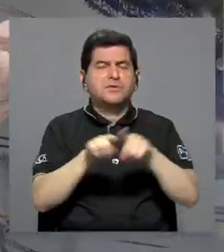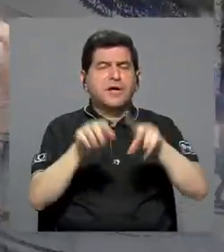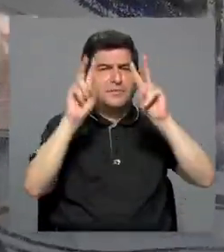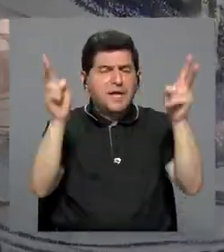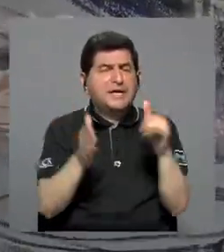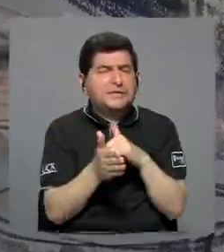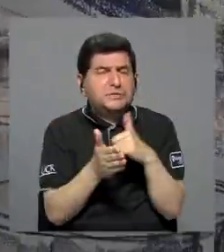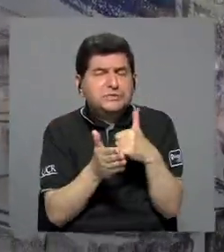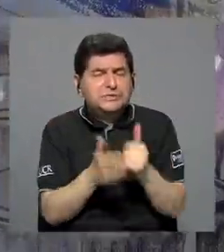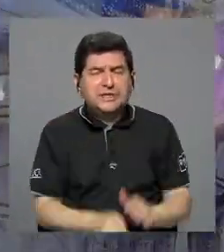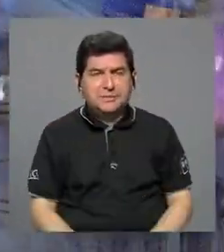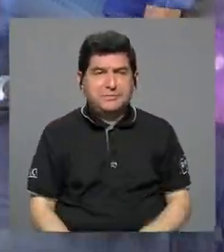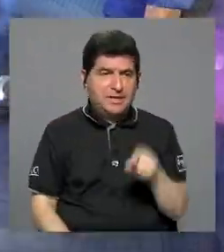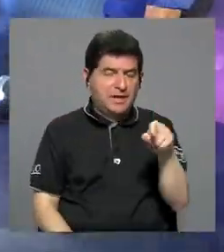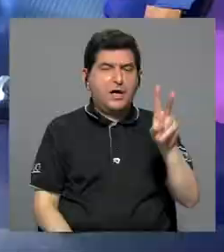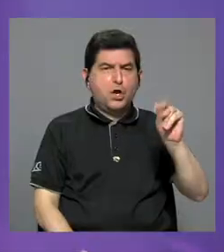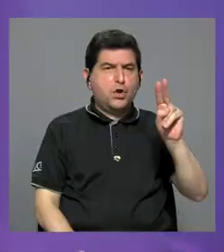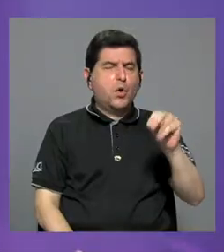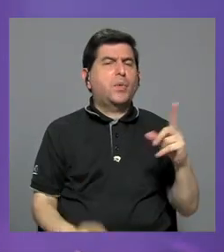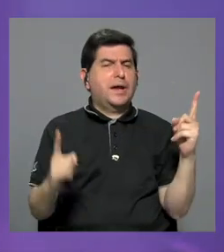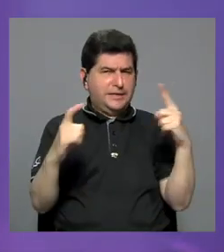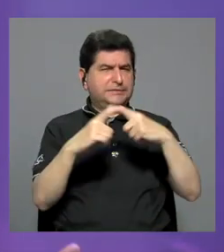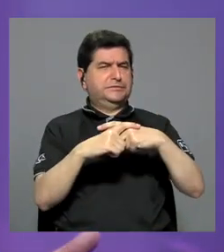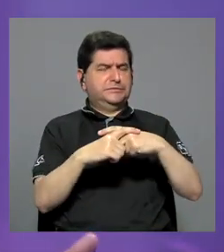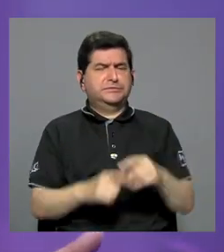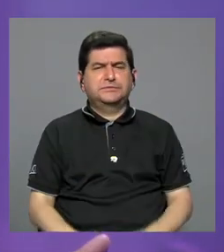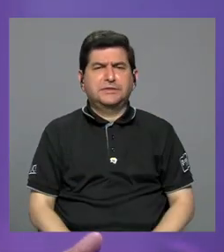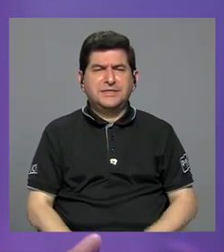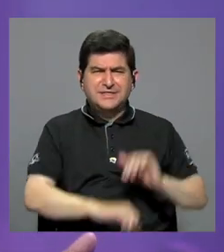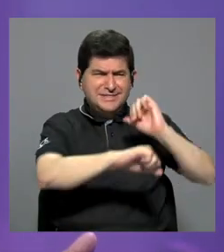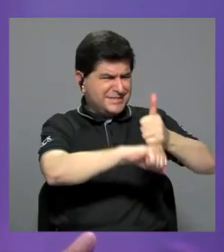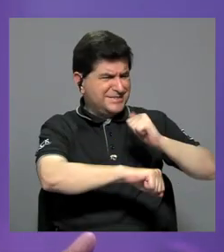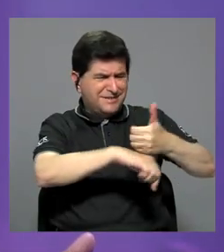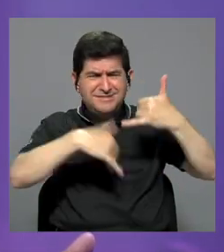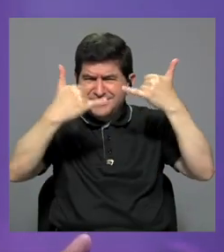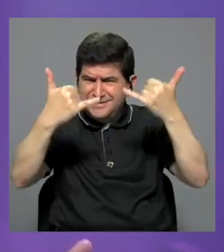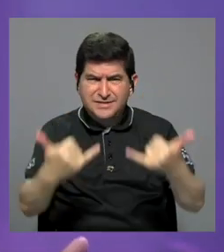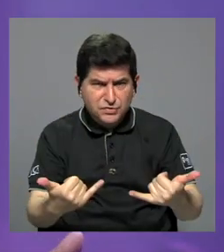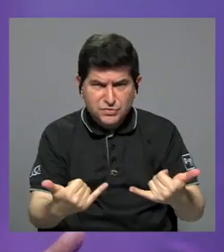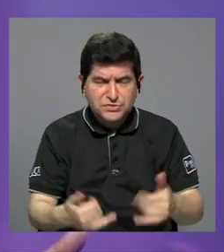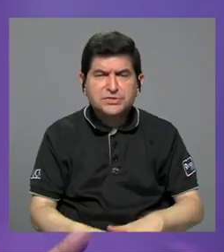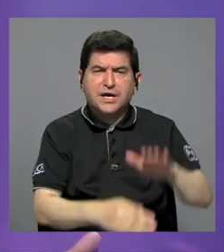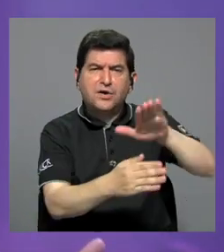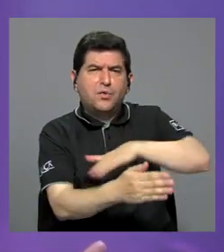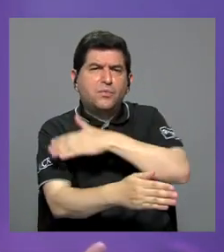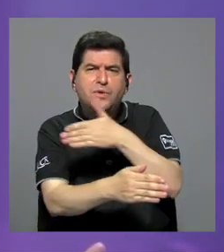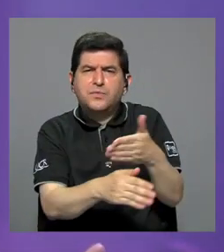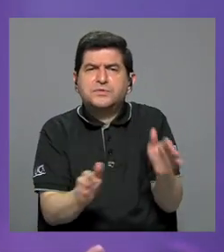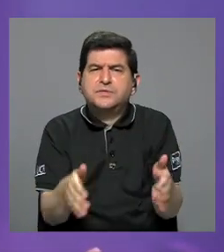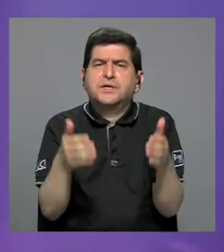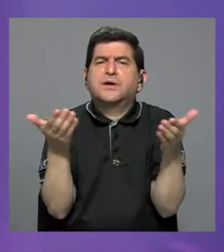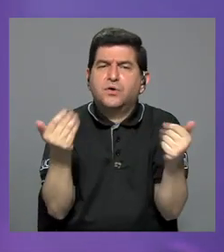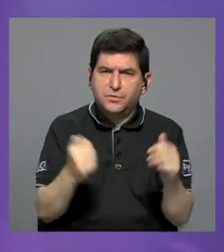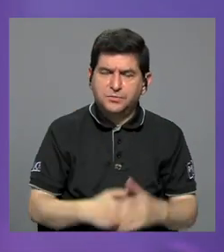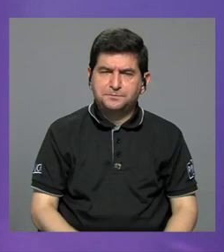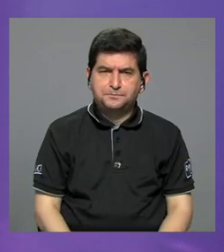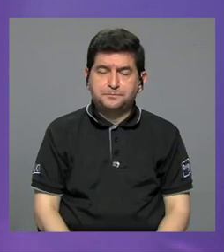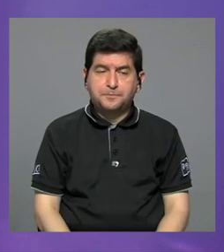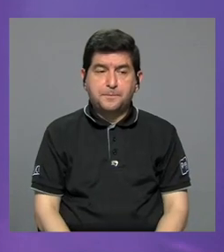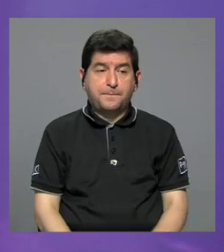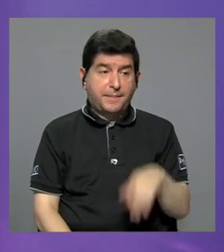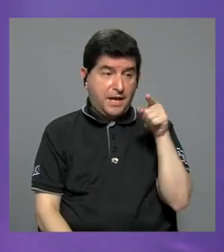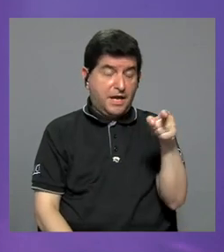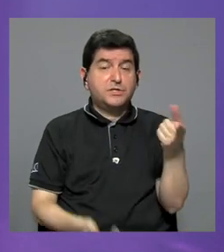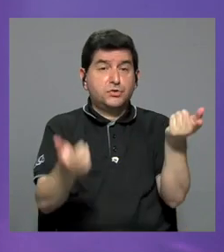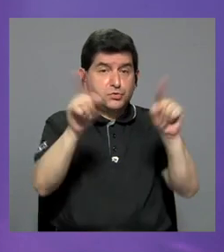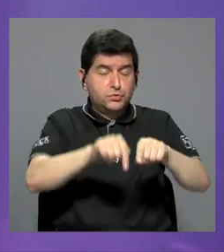una temática tan delicada, con una novela tan compleja. ¿Cómo se materializa esto musicalmente? Bueno, la